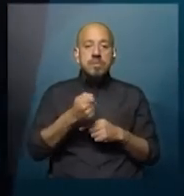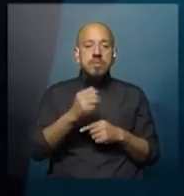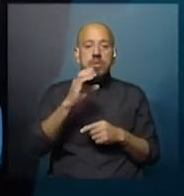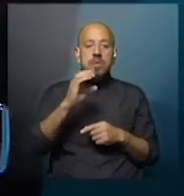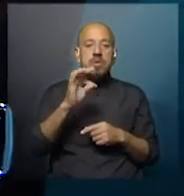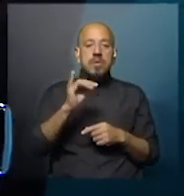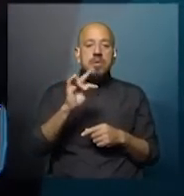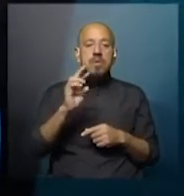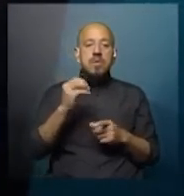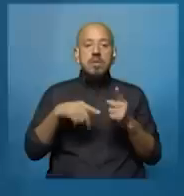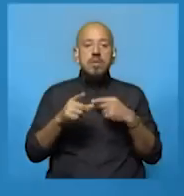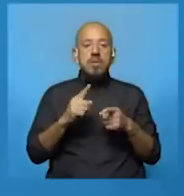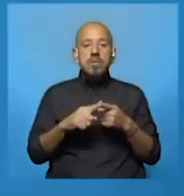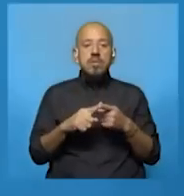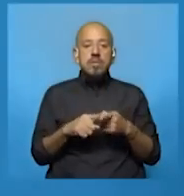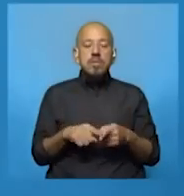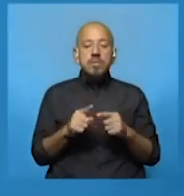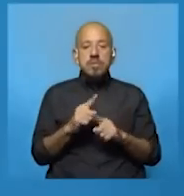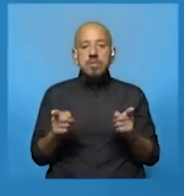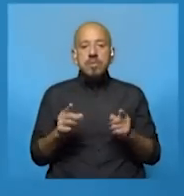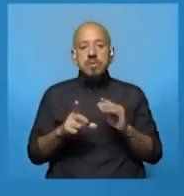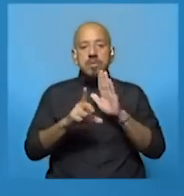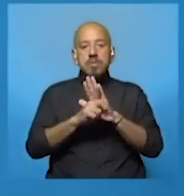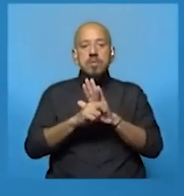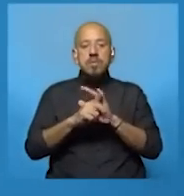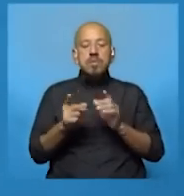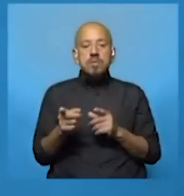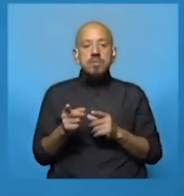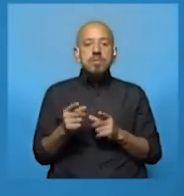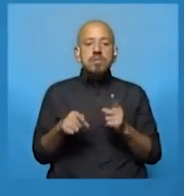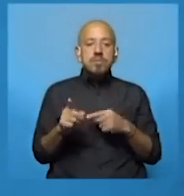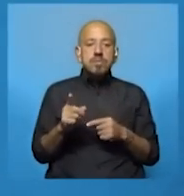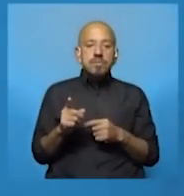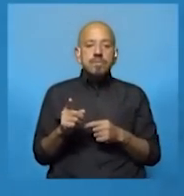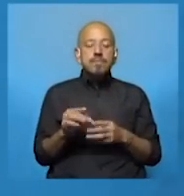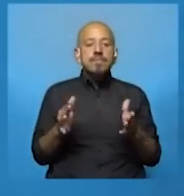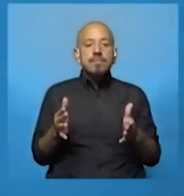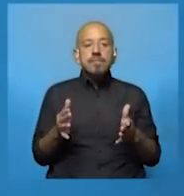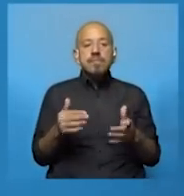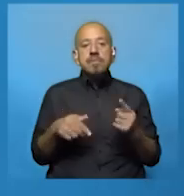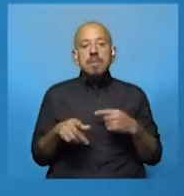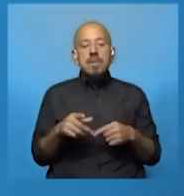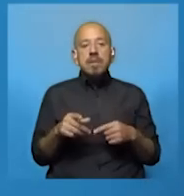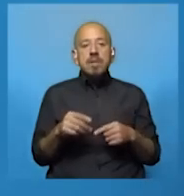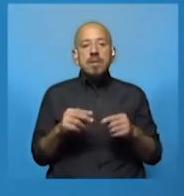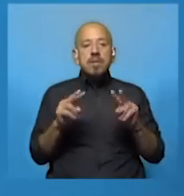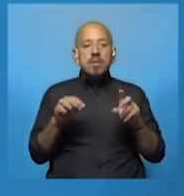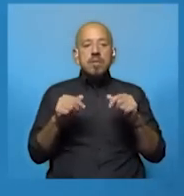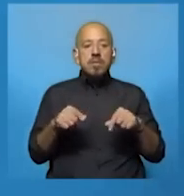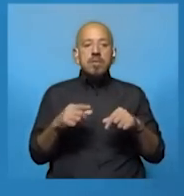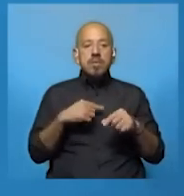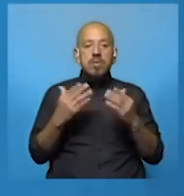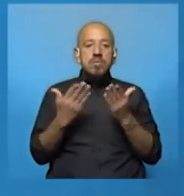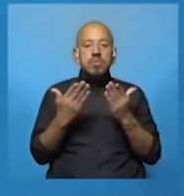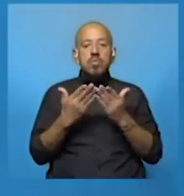marco de todo este fenómeno que lo puede involucrar a él y a otros tantos Pero sabes lo que pasa que más allá de este caso puntual uno cuando estudia